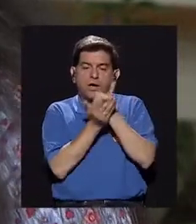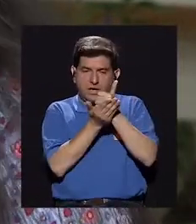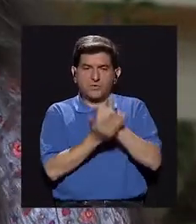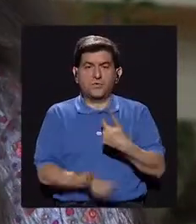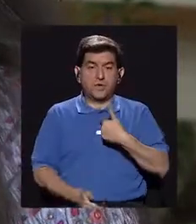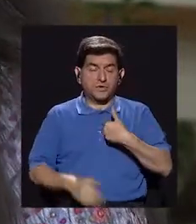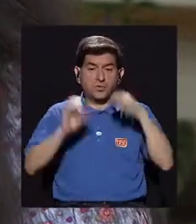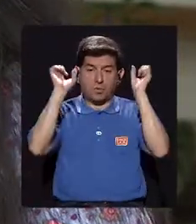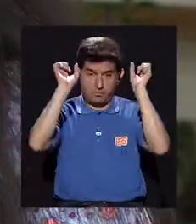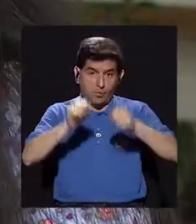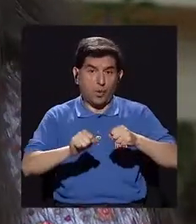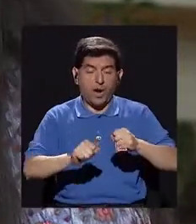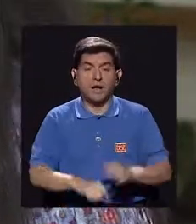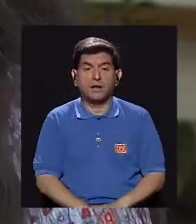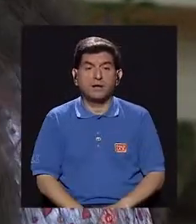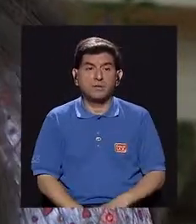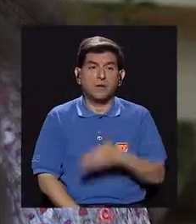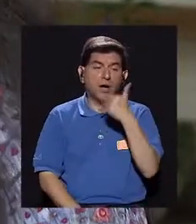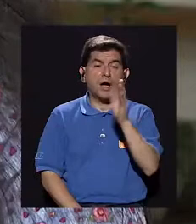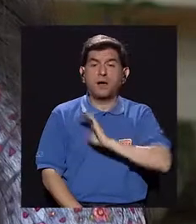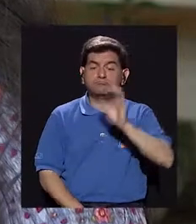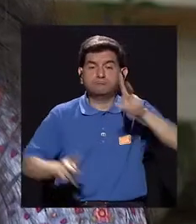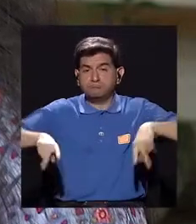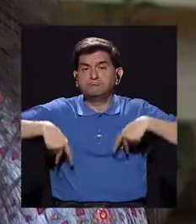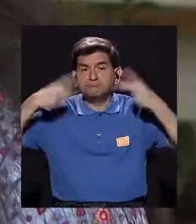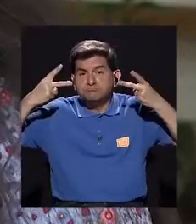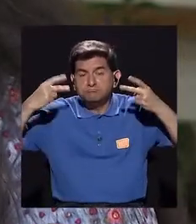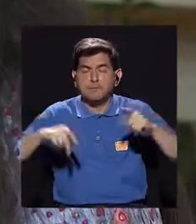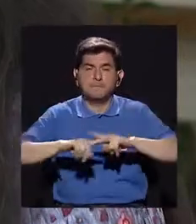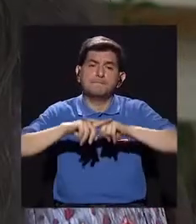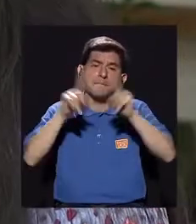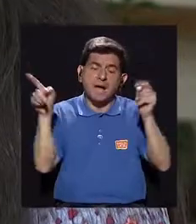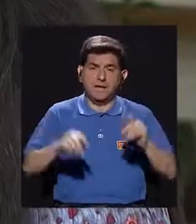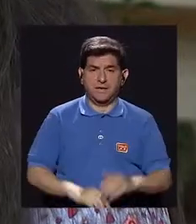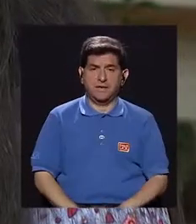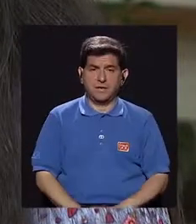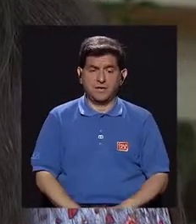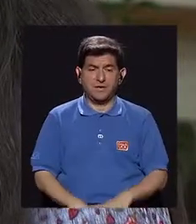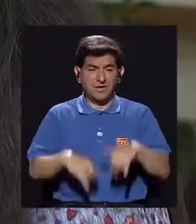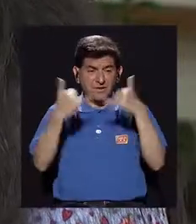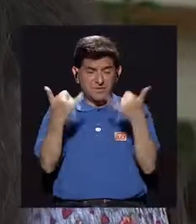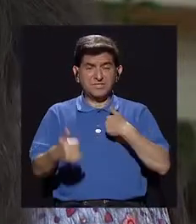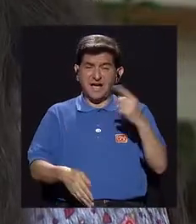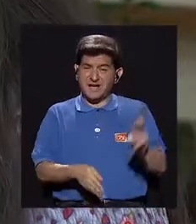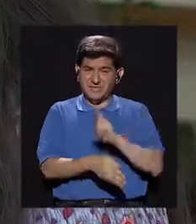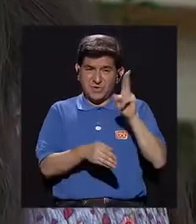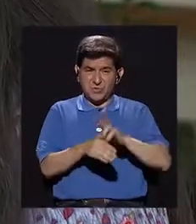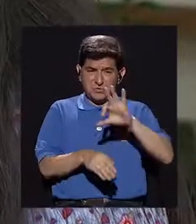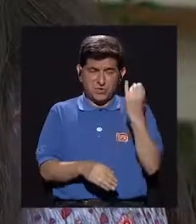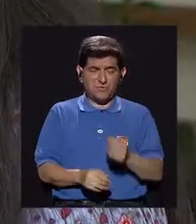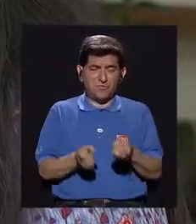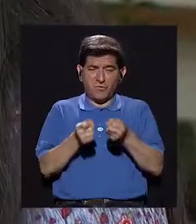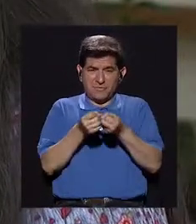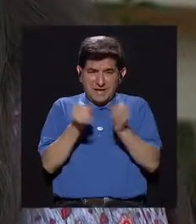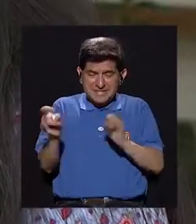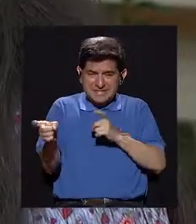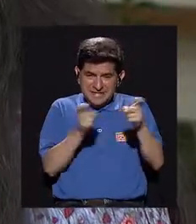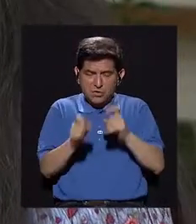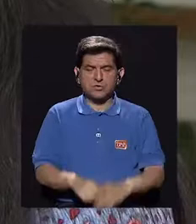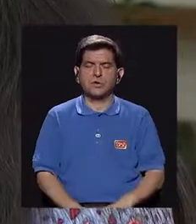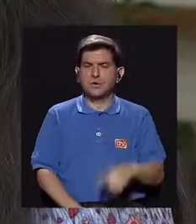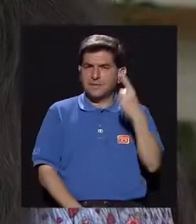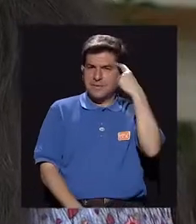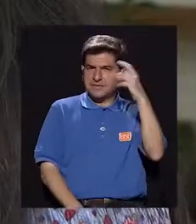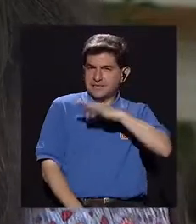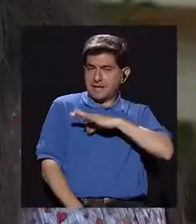me ayuda a poder tener una mejor calidad de vida. Pero cuando ya lo uso de una forma desmedida para